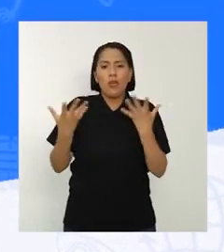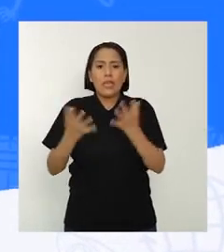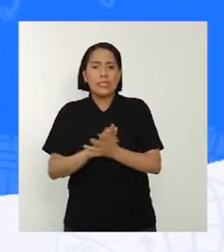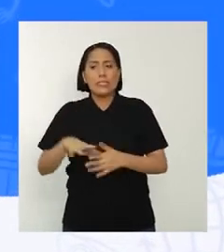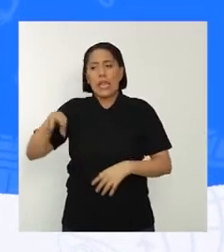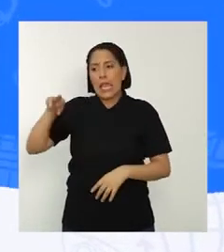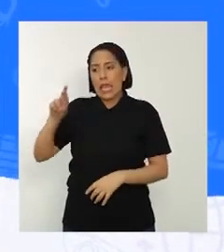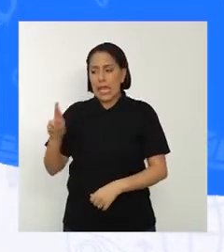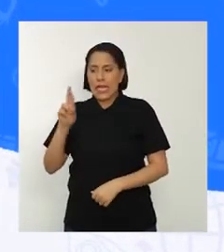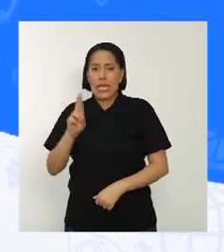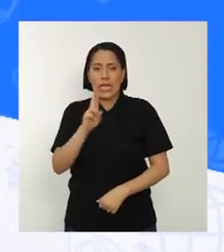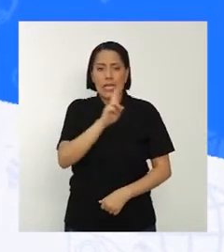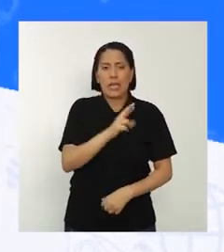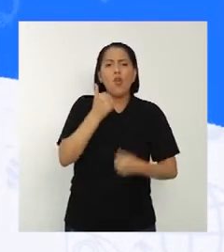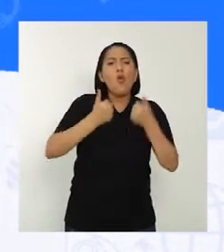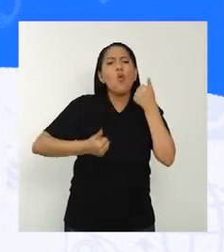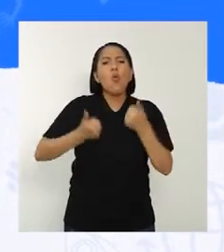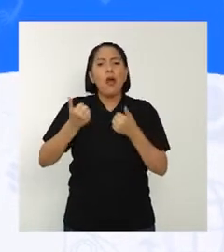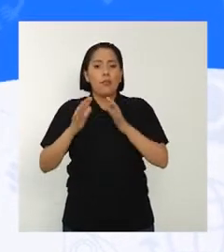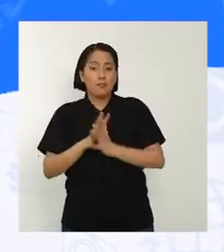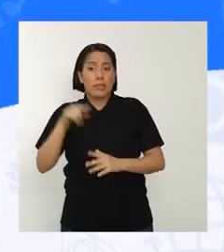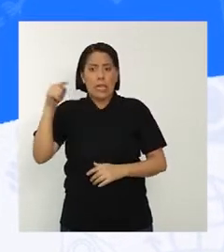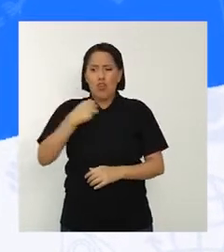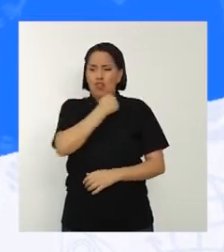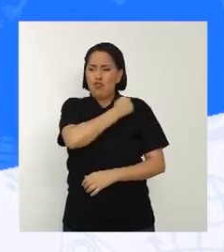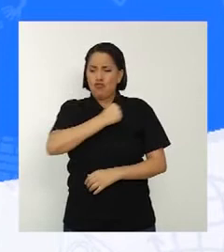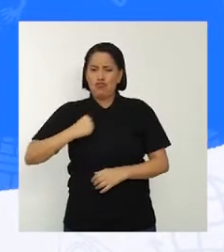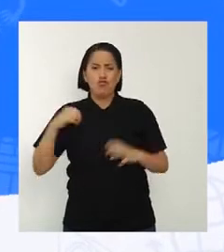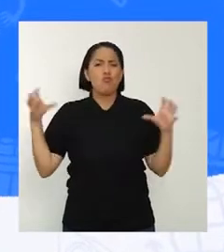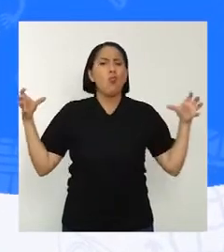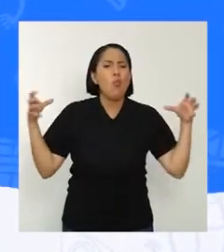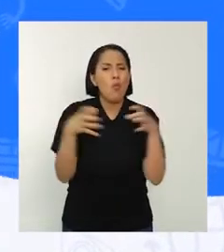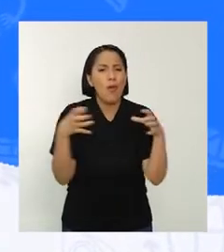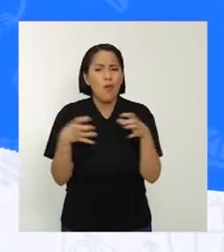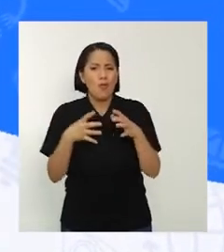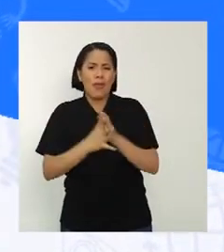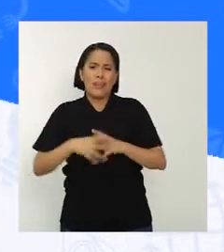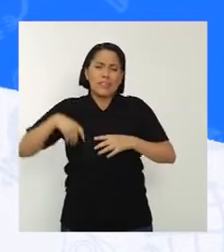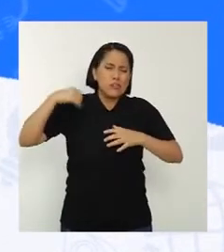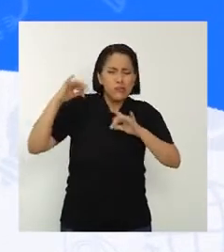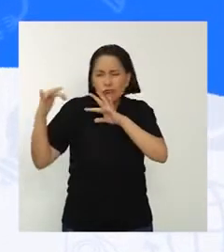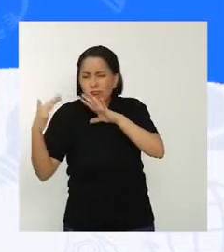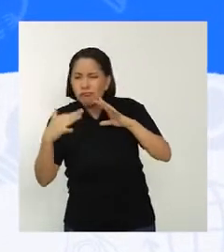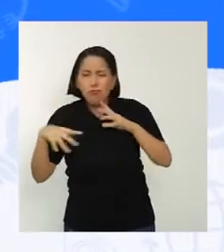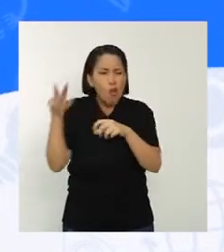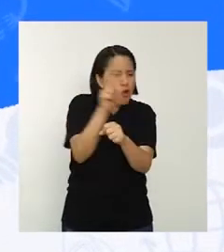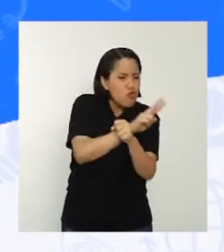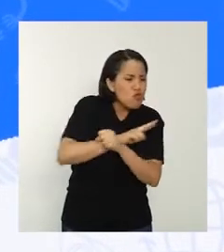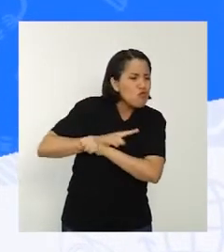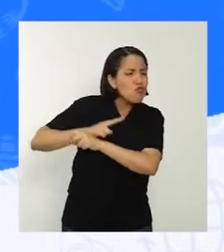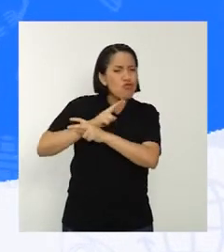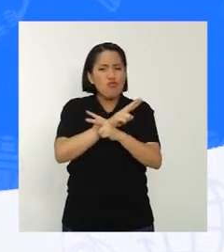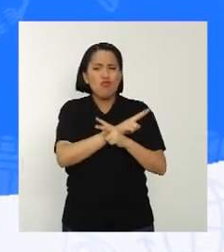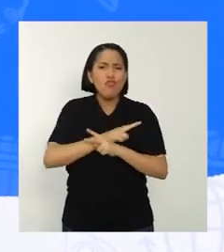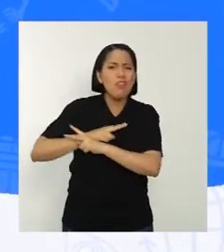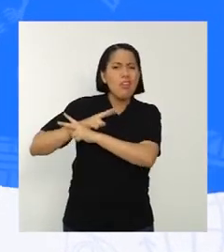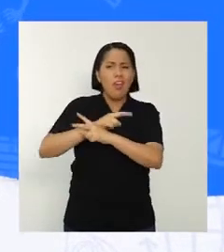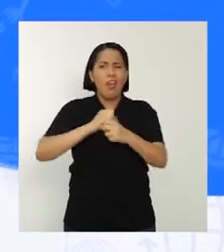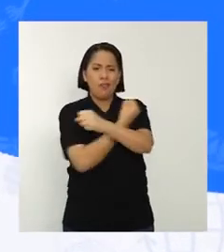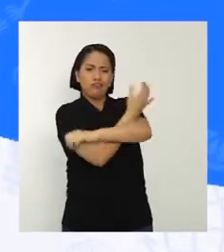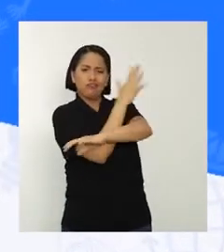de superheroína es 3 R's. Ella pertenece a un grupo de superhéroes que luchan por cuidar el medio